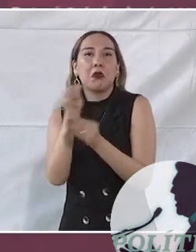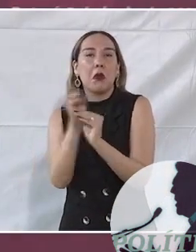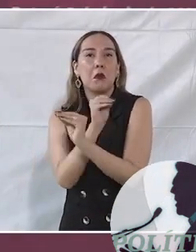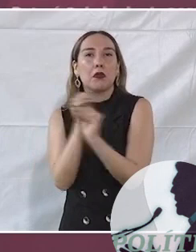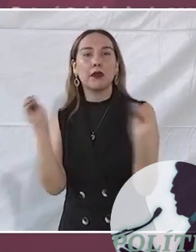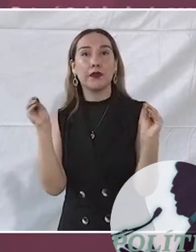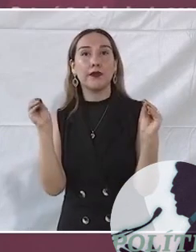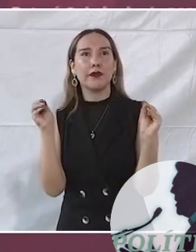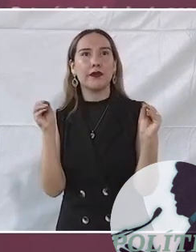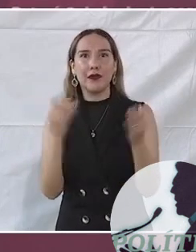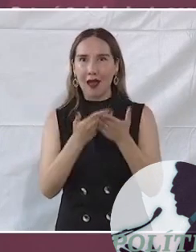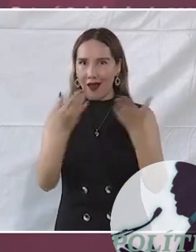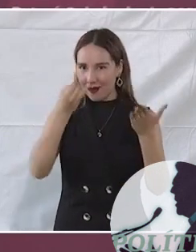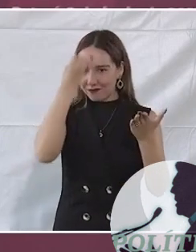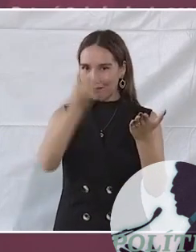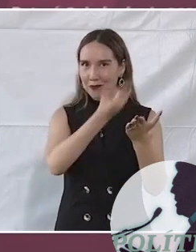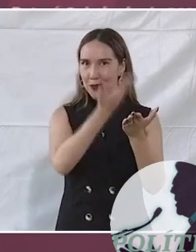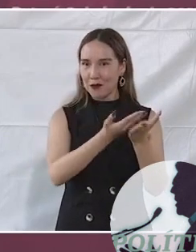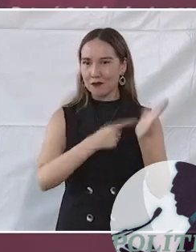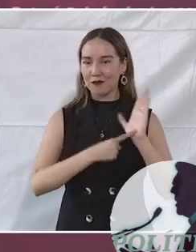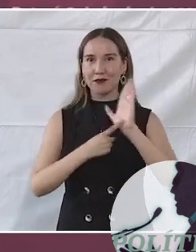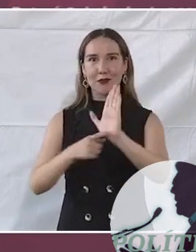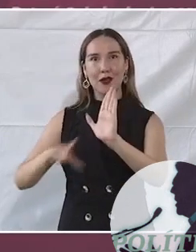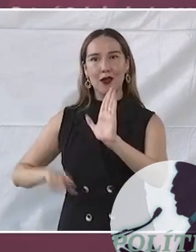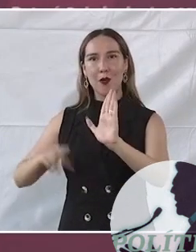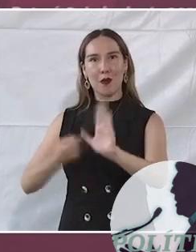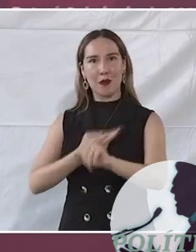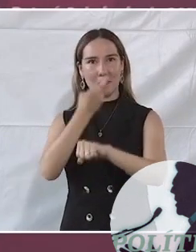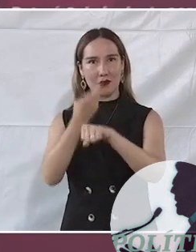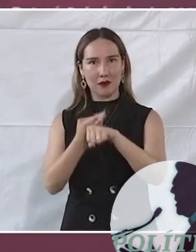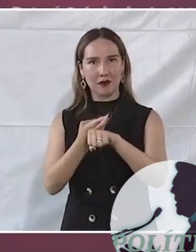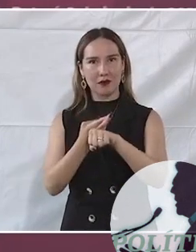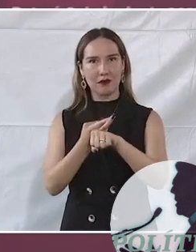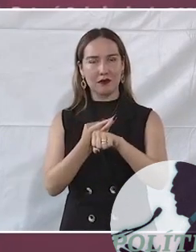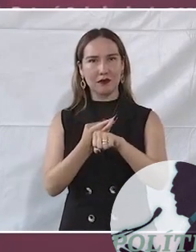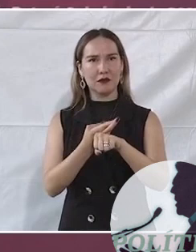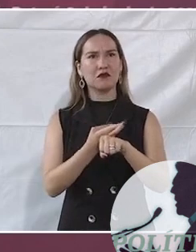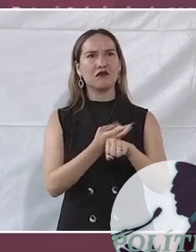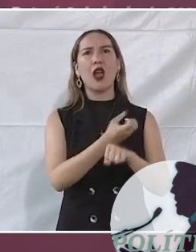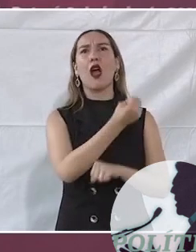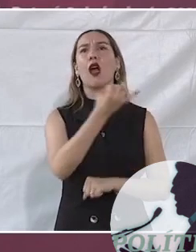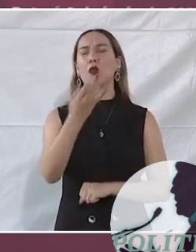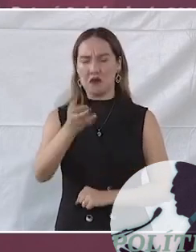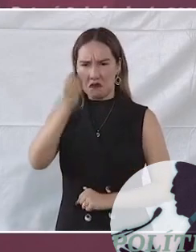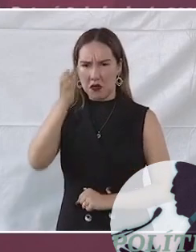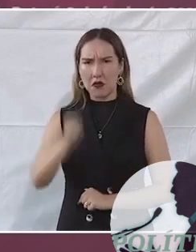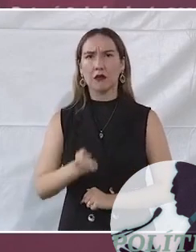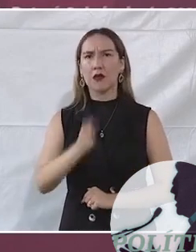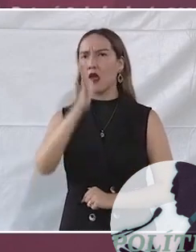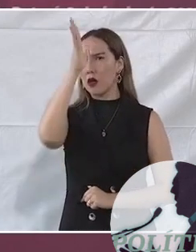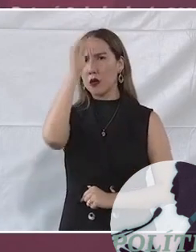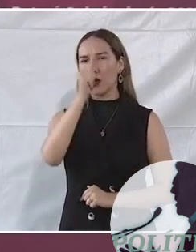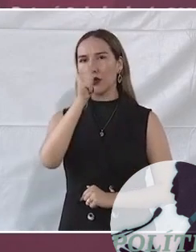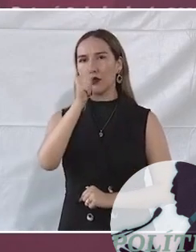le propusimos a los gobernadores, la mayoría ha aceptado, otros no,